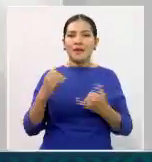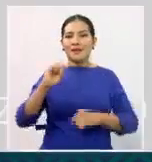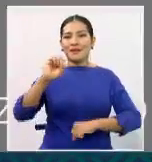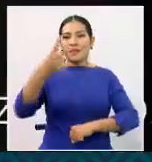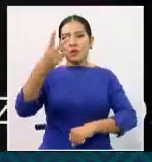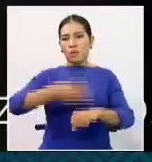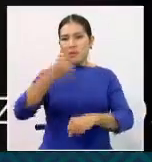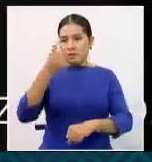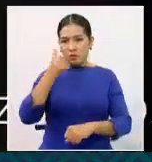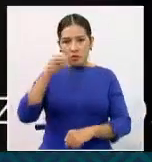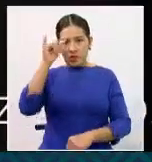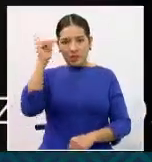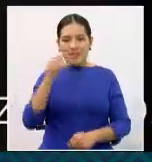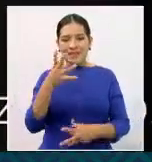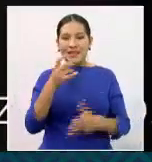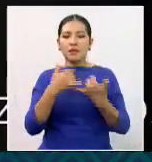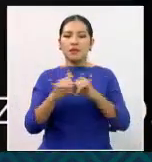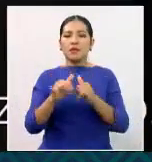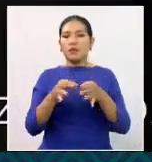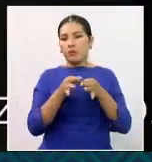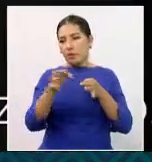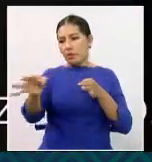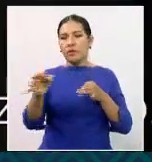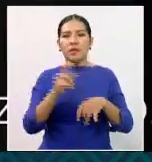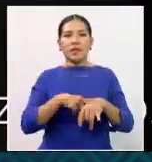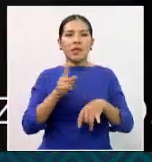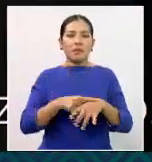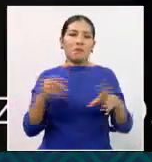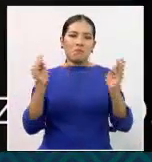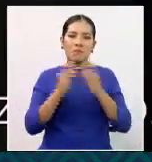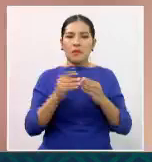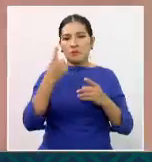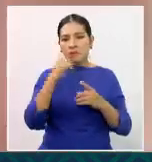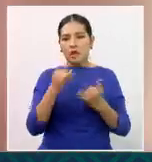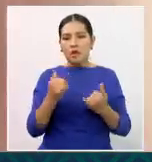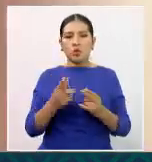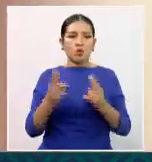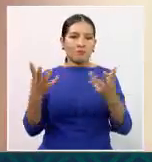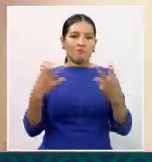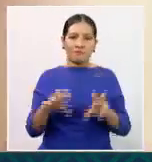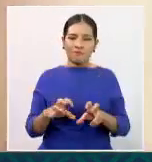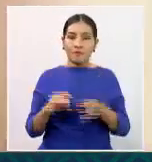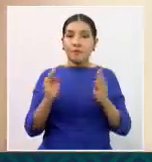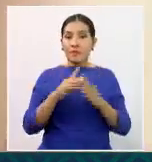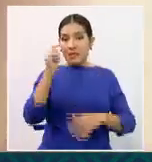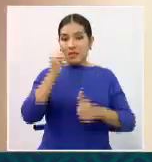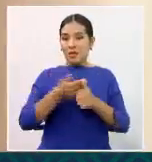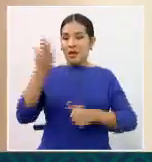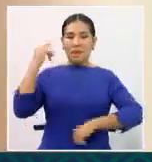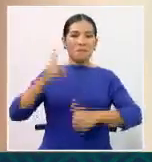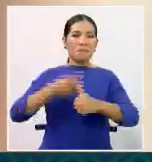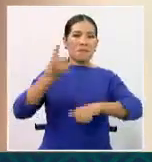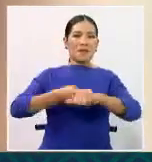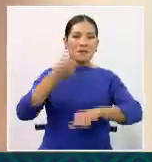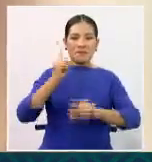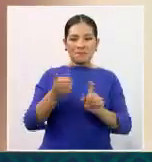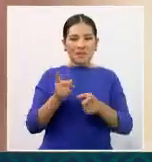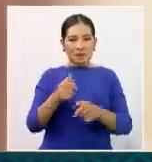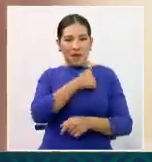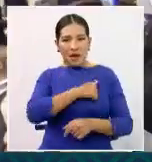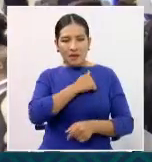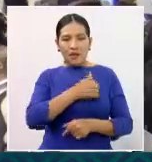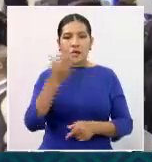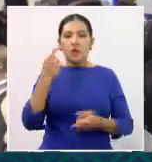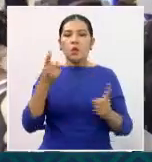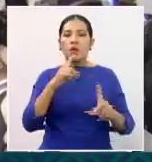oportunidad que Yanine Áñez busca dilatar el proceso en su contra. Recordemos que la primera vez que prescindió de sus abogados fue en la audiencia por el caso Eva. La